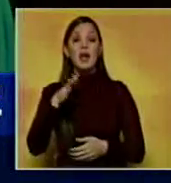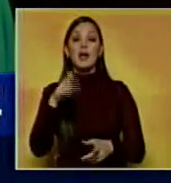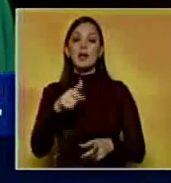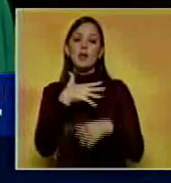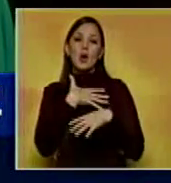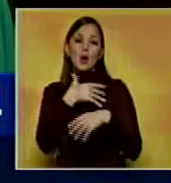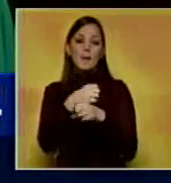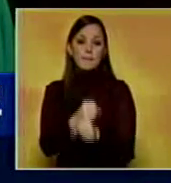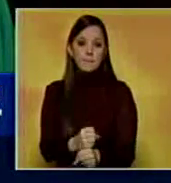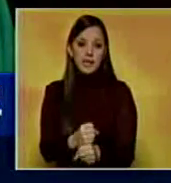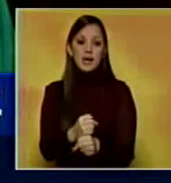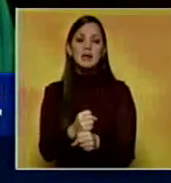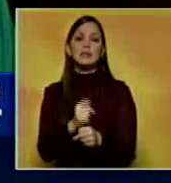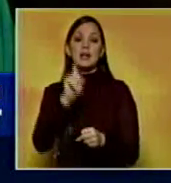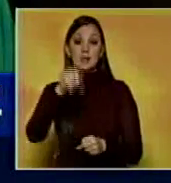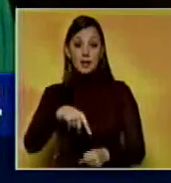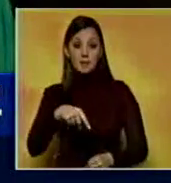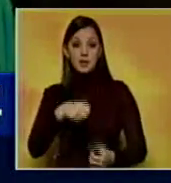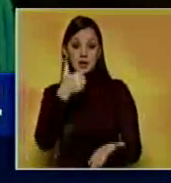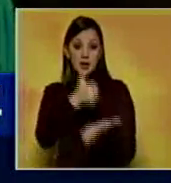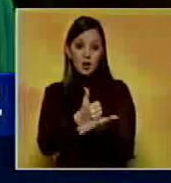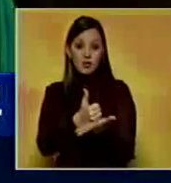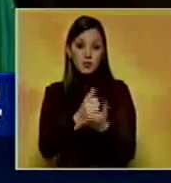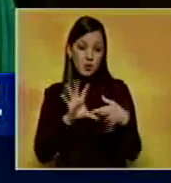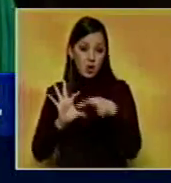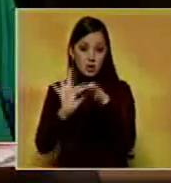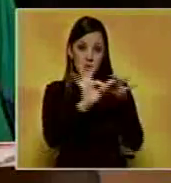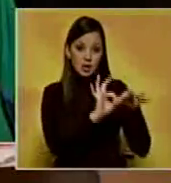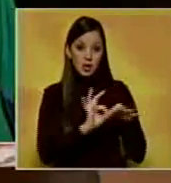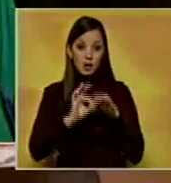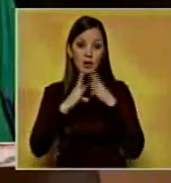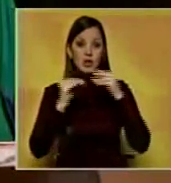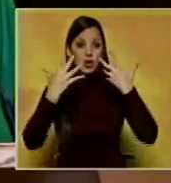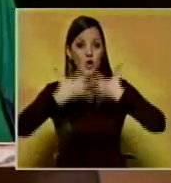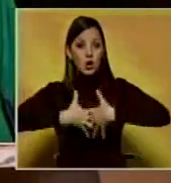esperanza y de reafirmación de la comunión de todos los miembros de la iglesia en el país